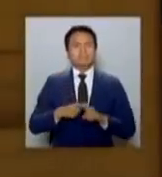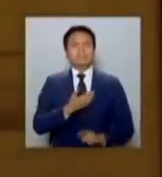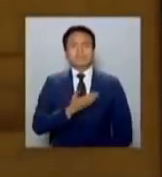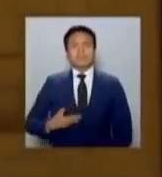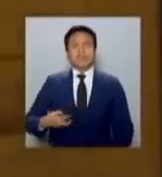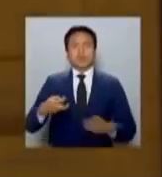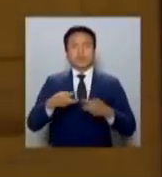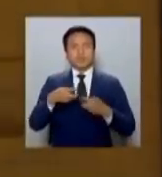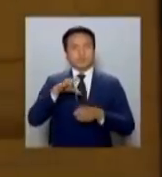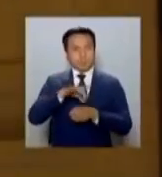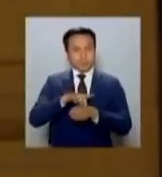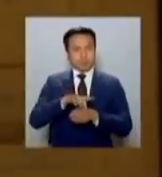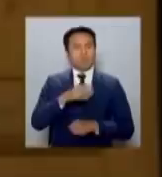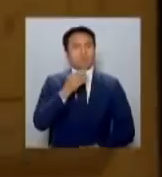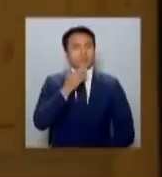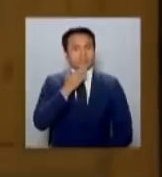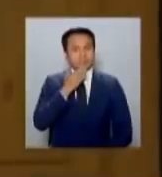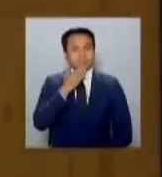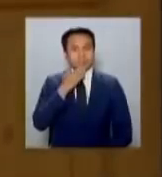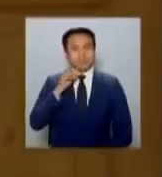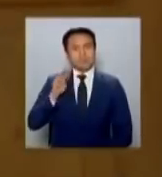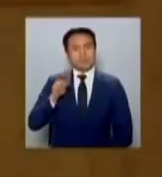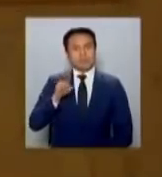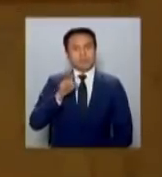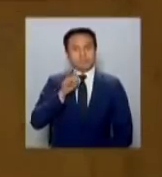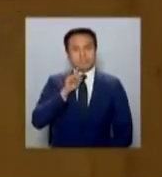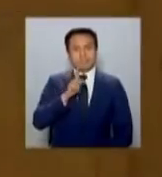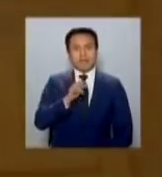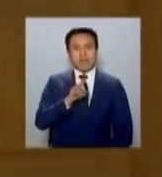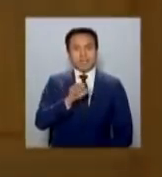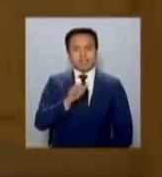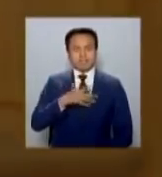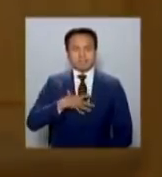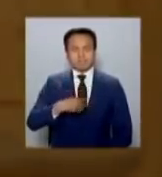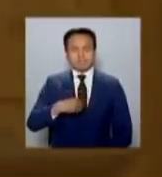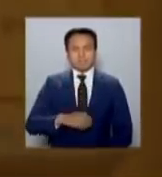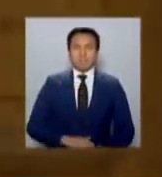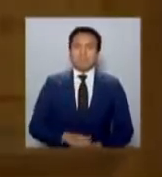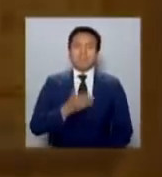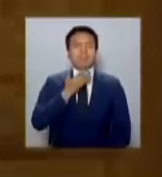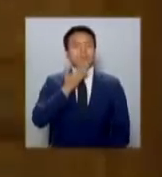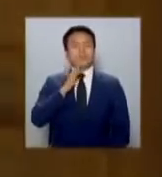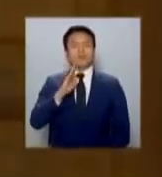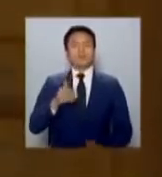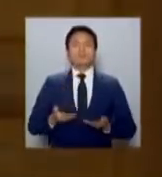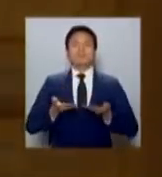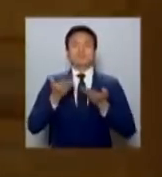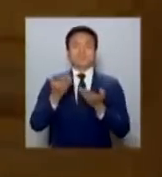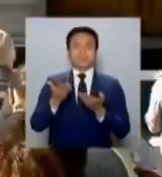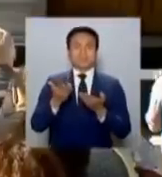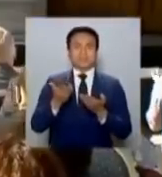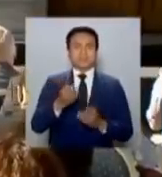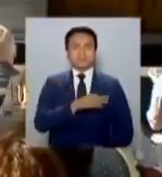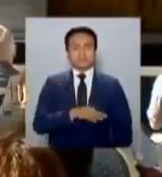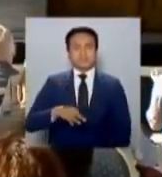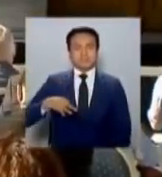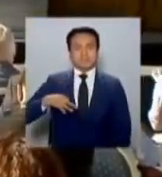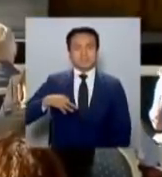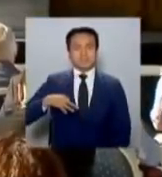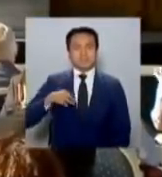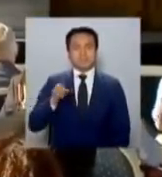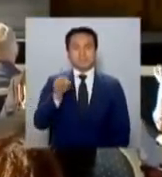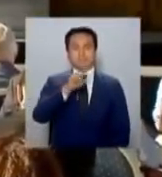nominado ministro de Hacienda, como Nicolás Grau, nominado ministro de Economía, en un equipo conjunto con sus respectivas subsecretarías, puedan hacer un trabajo para reactivar la